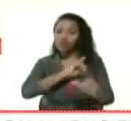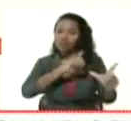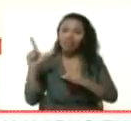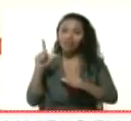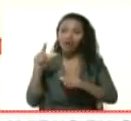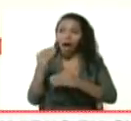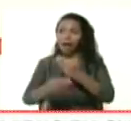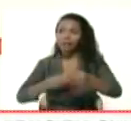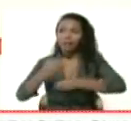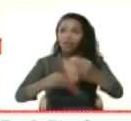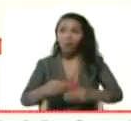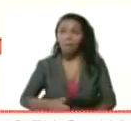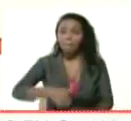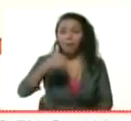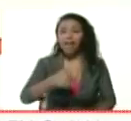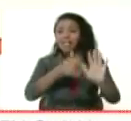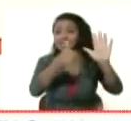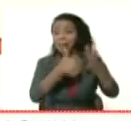a más de